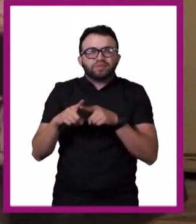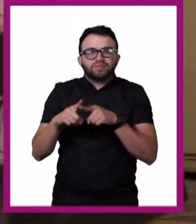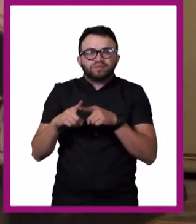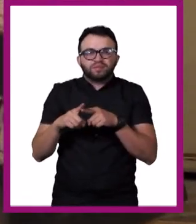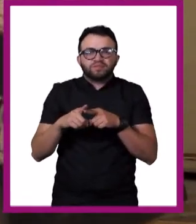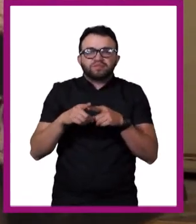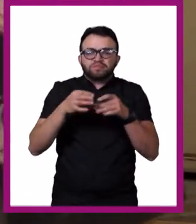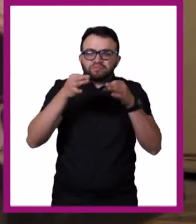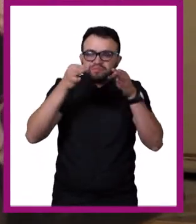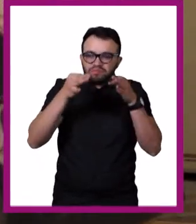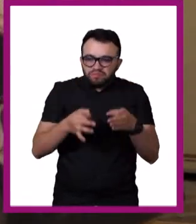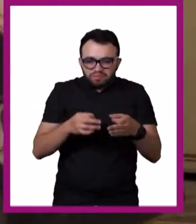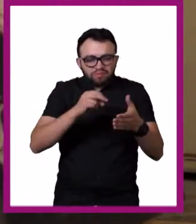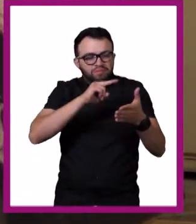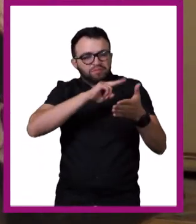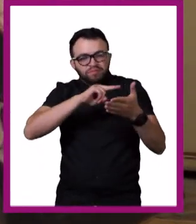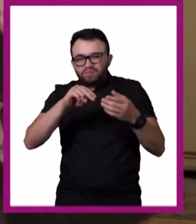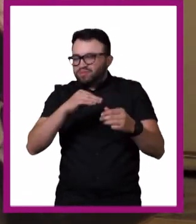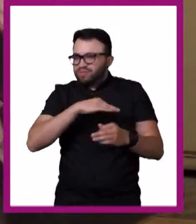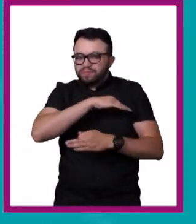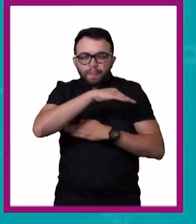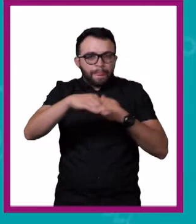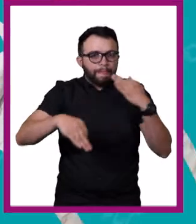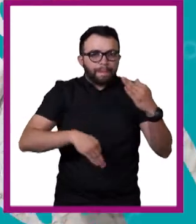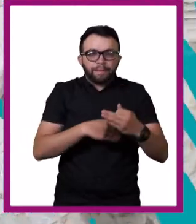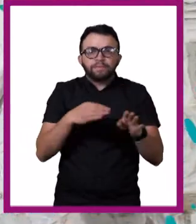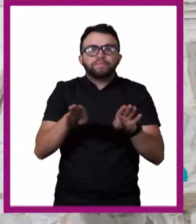formal, técnica, pictóricamente.